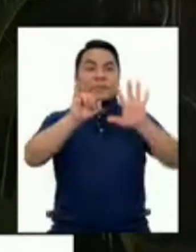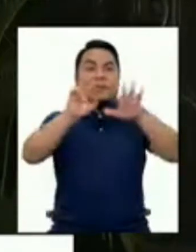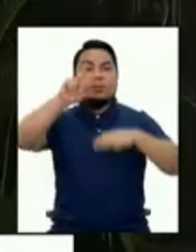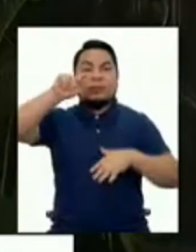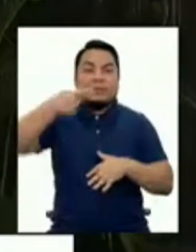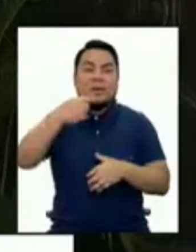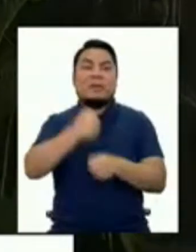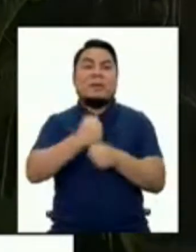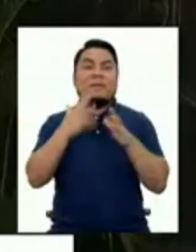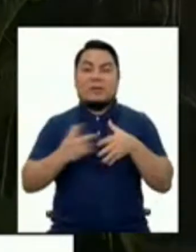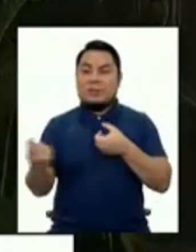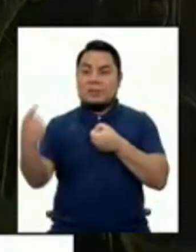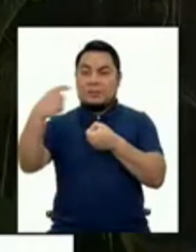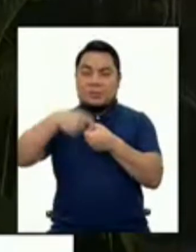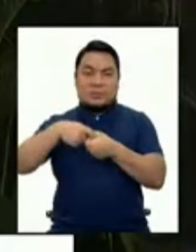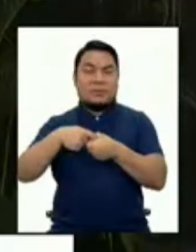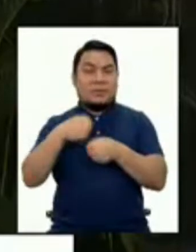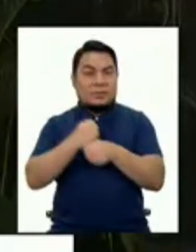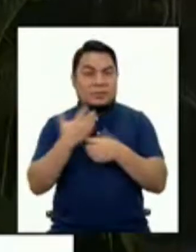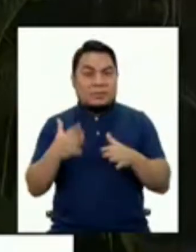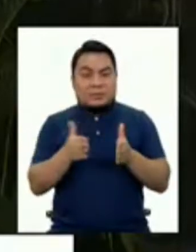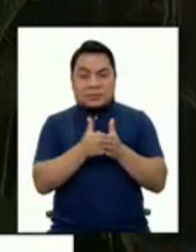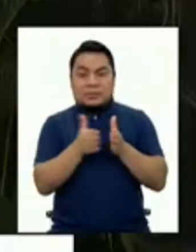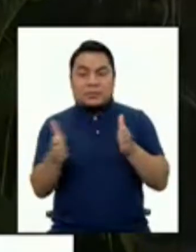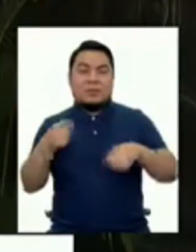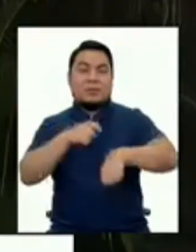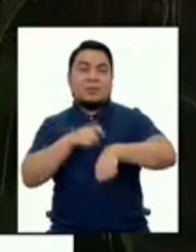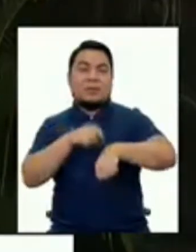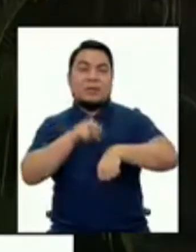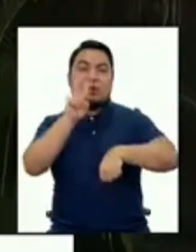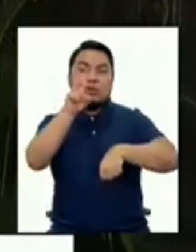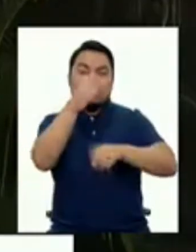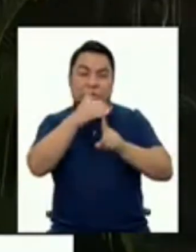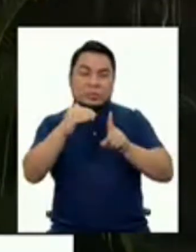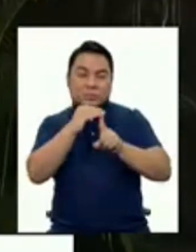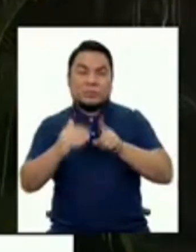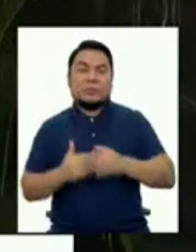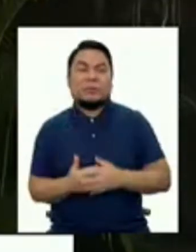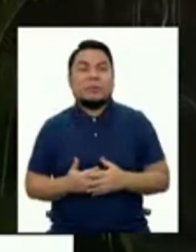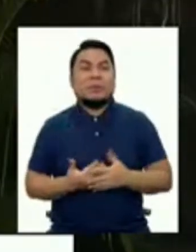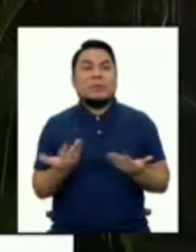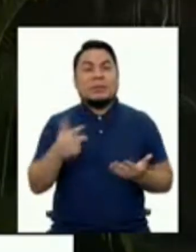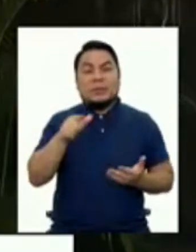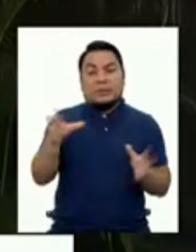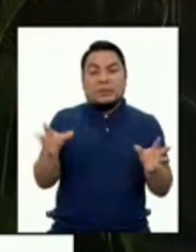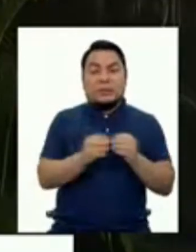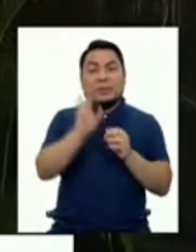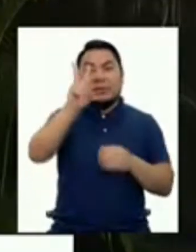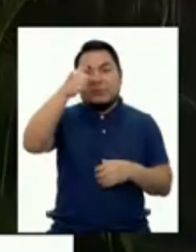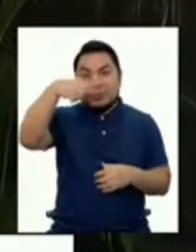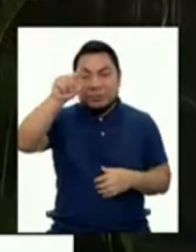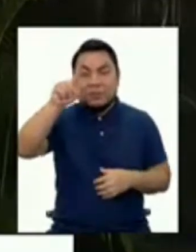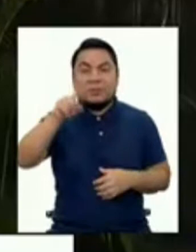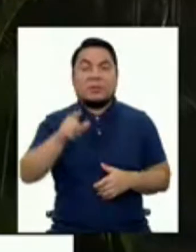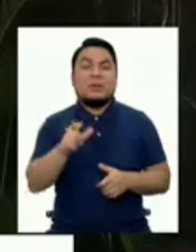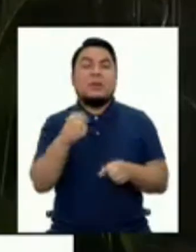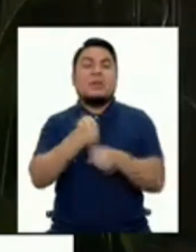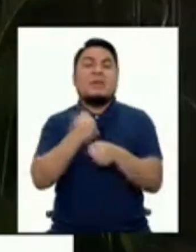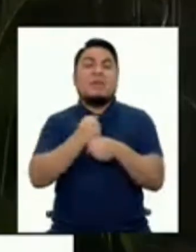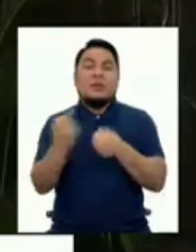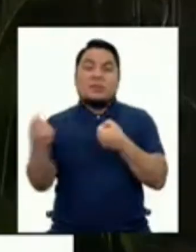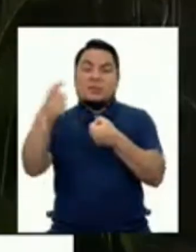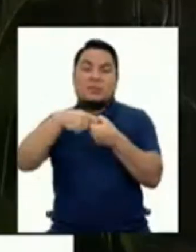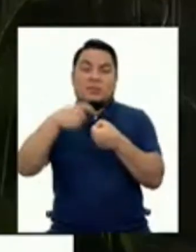162.000 trabajadores en la fase ampliadora de la fase 2. Aquí tenemos casi 3 millones de puestos de